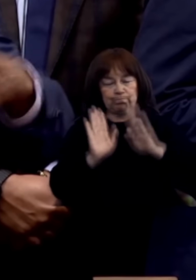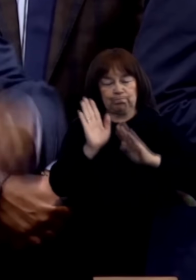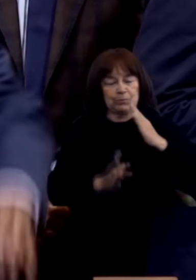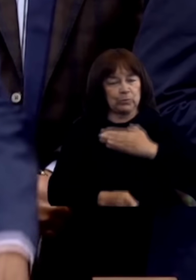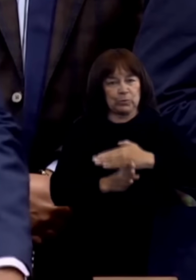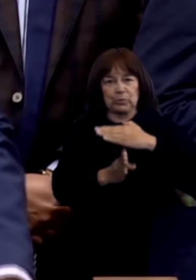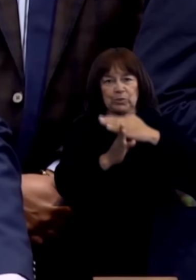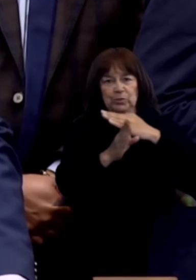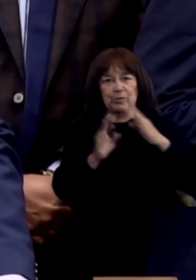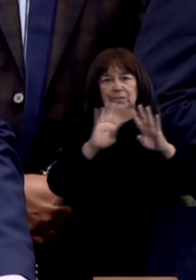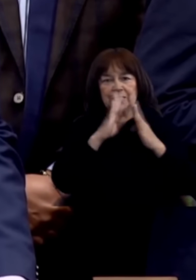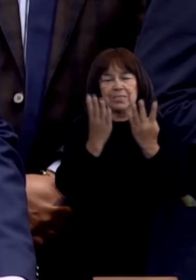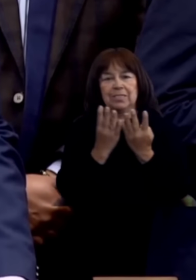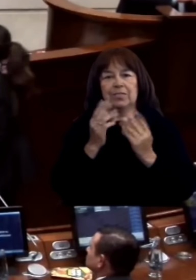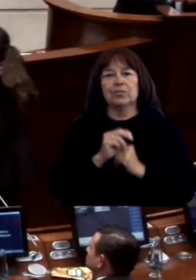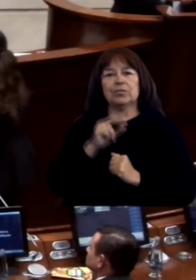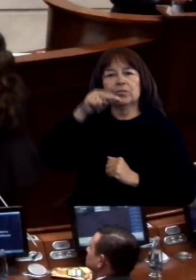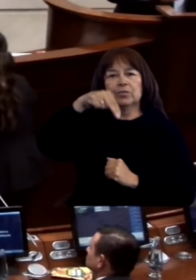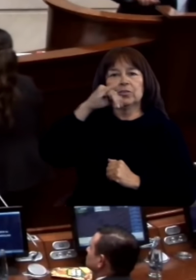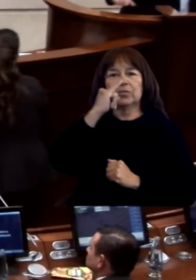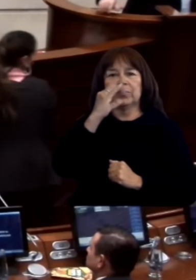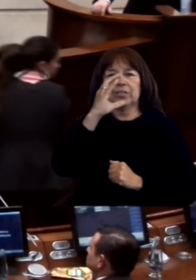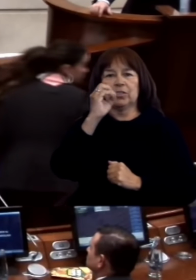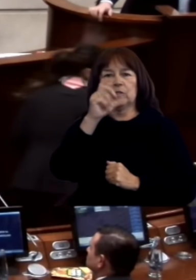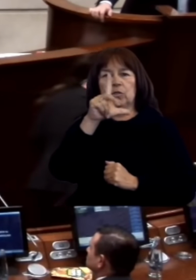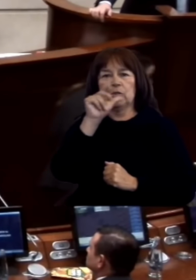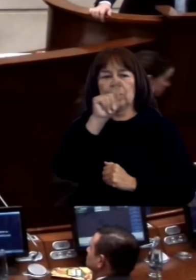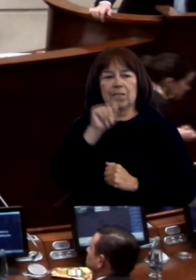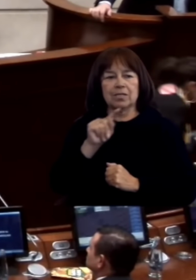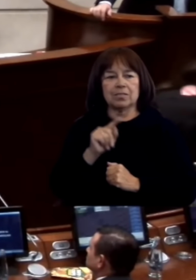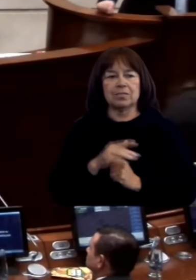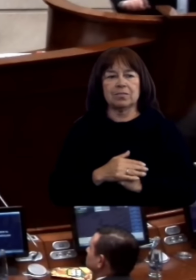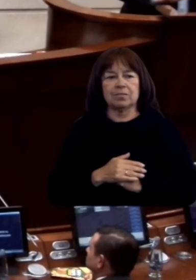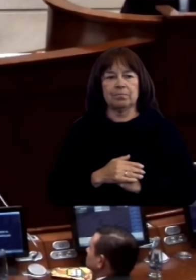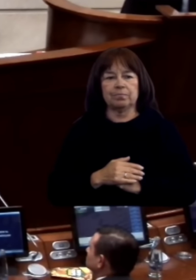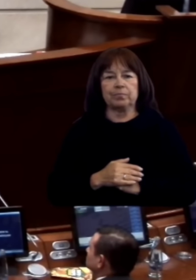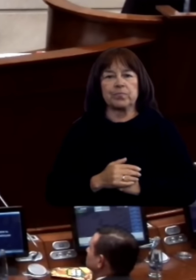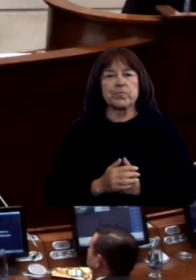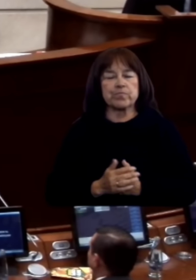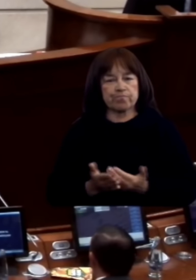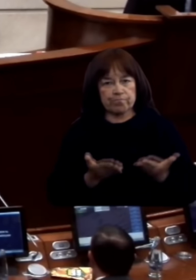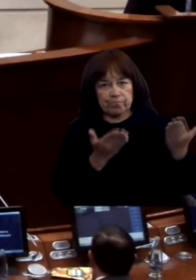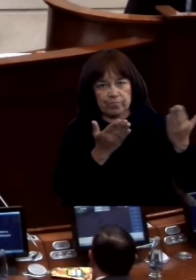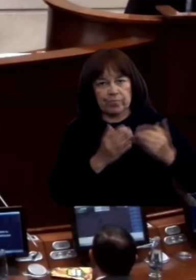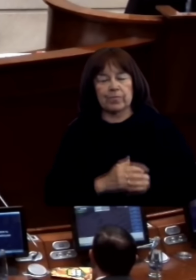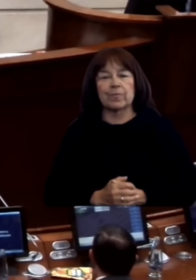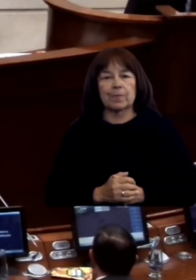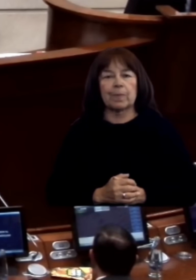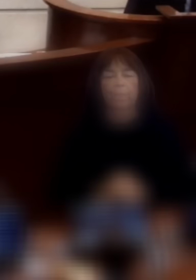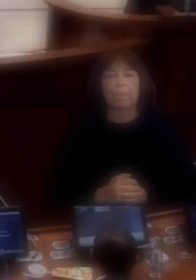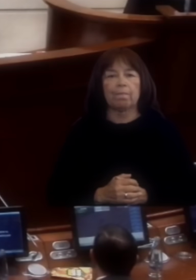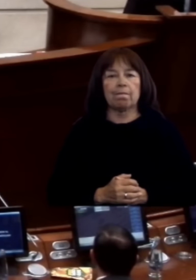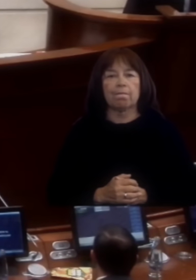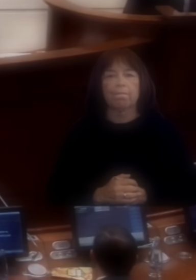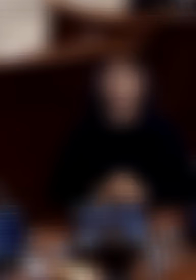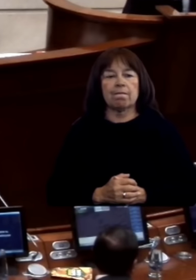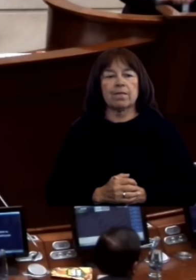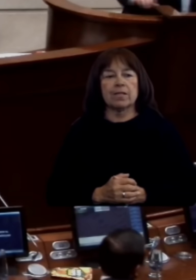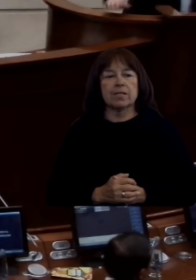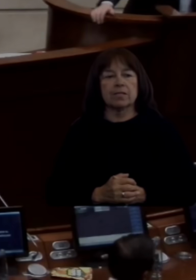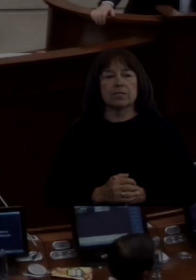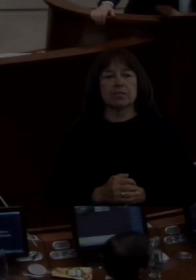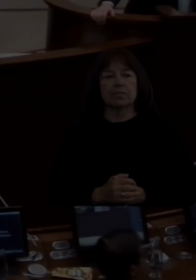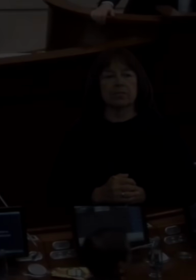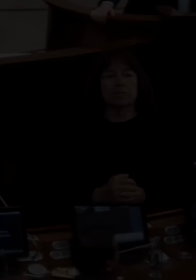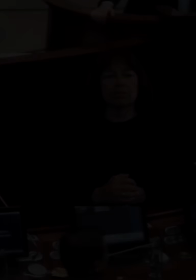Albeiro. Senador Nicolás Albeiro, presidente. Tiene el uso presidente, de la palabra, como presidente, dice la ley quinta. Yo les pido el favor. Escuchemos